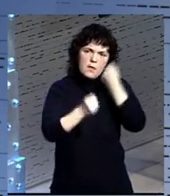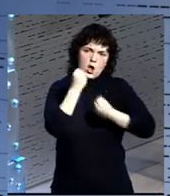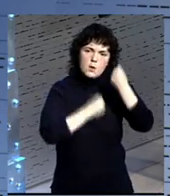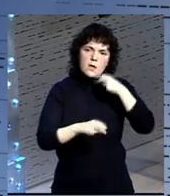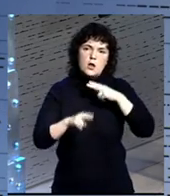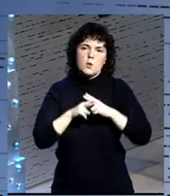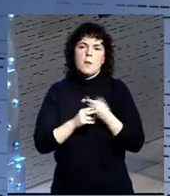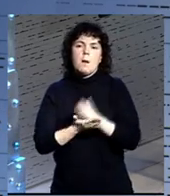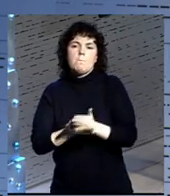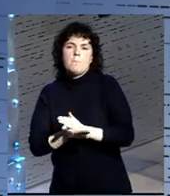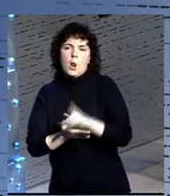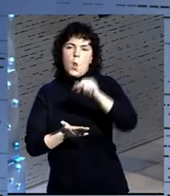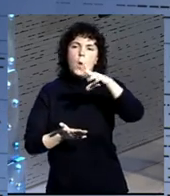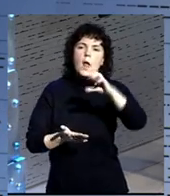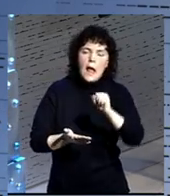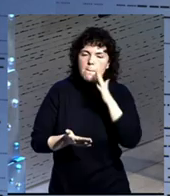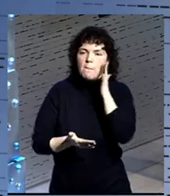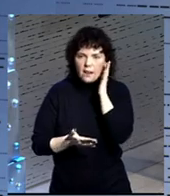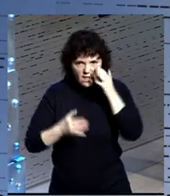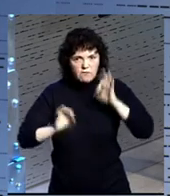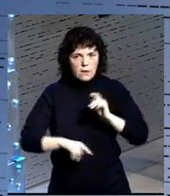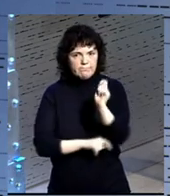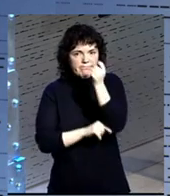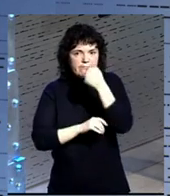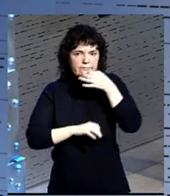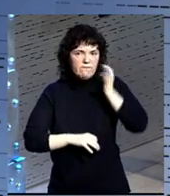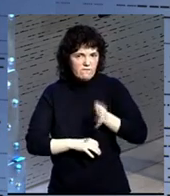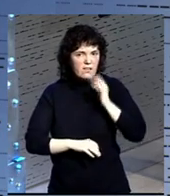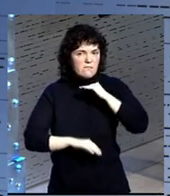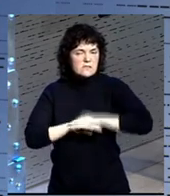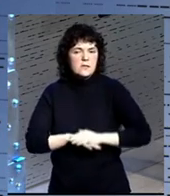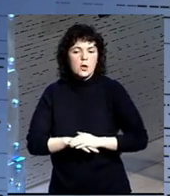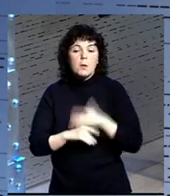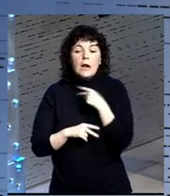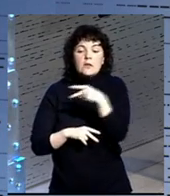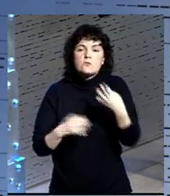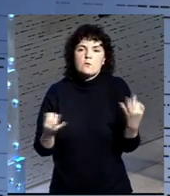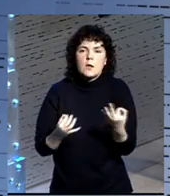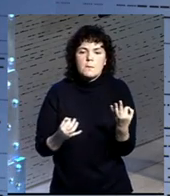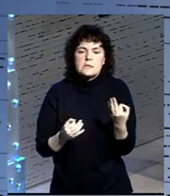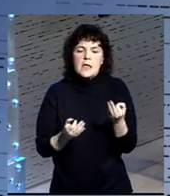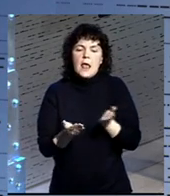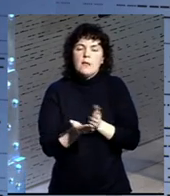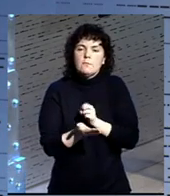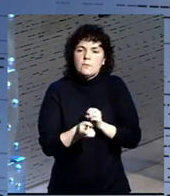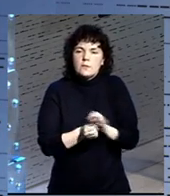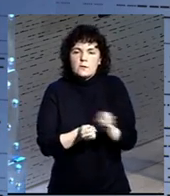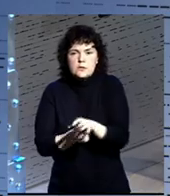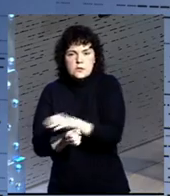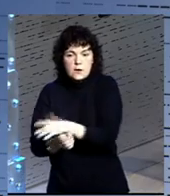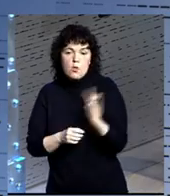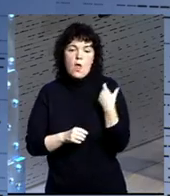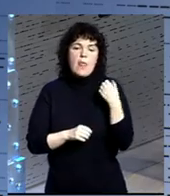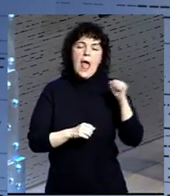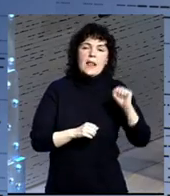de Lucas parece que se está cumpliendo. Y el resultado es que la distribución de activos y pasivos financieros a lo largo del